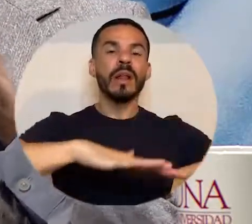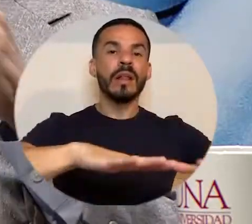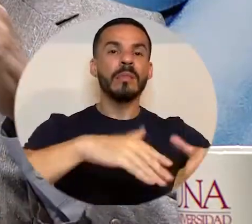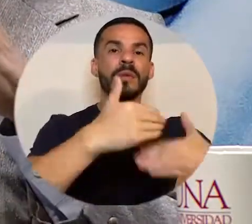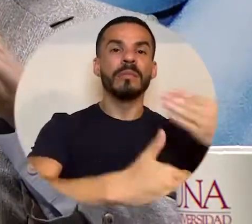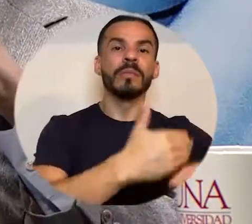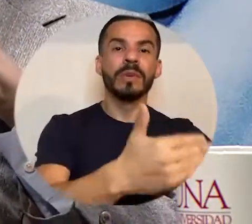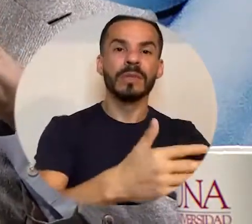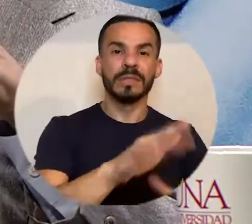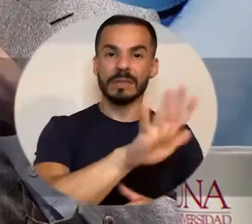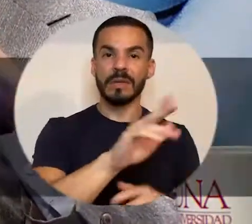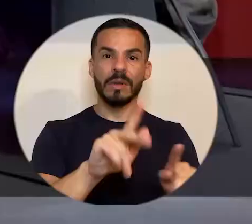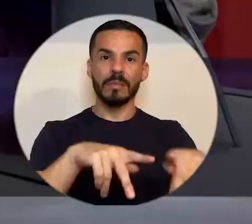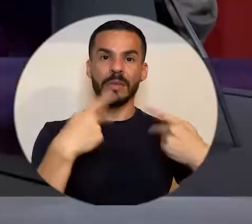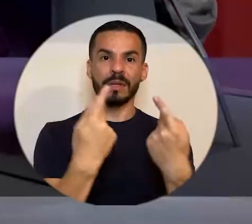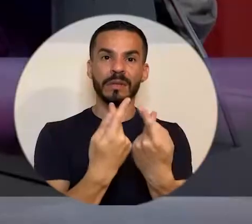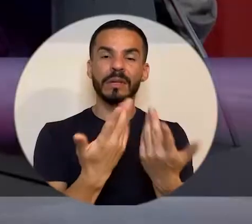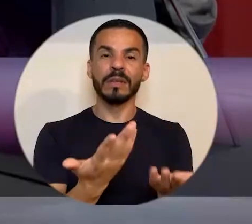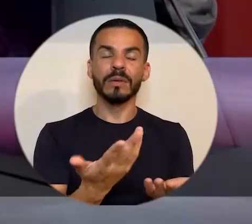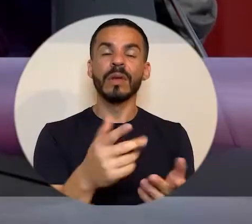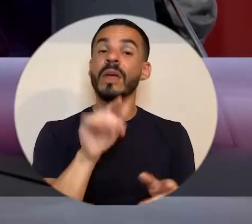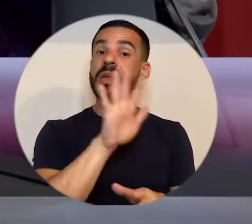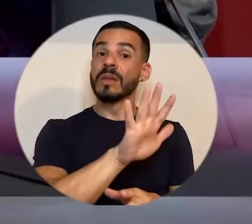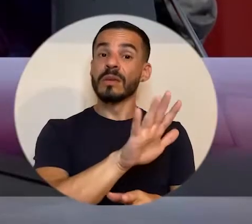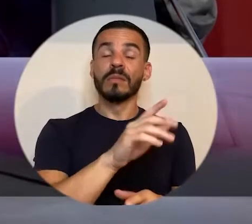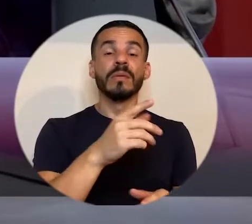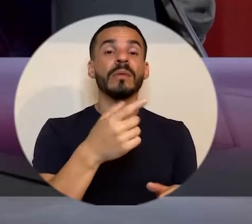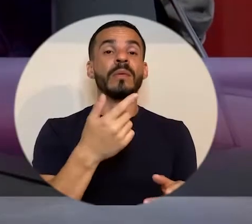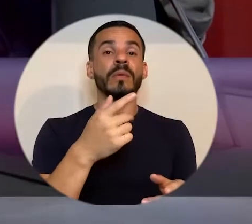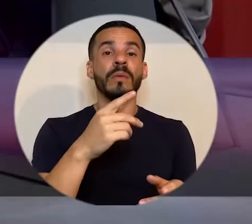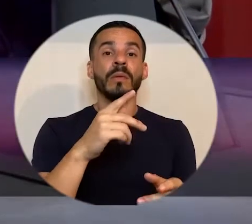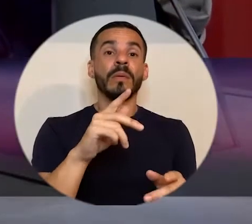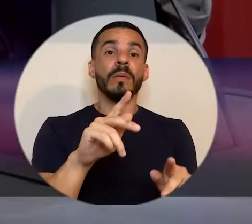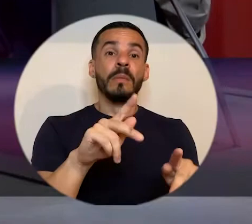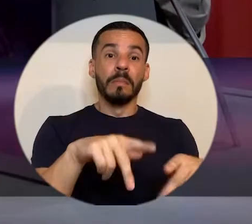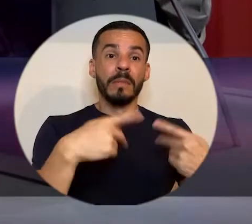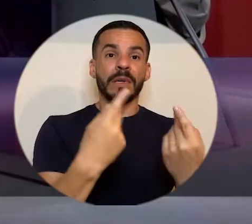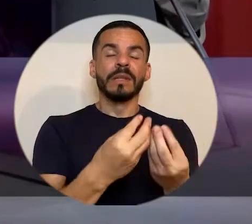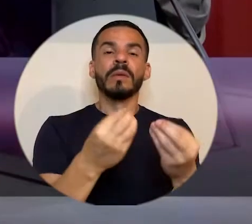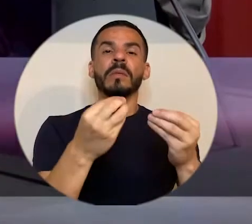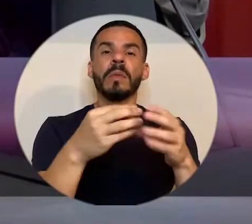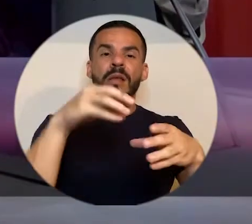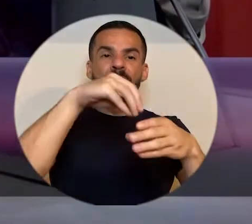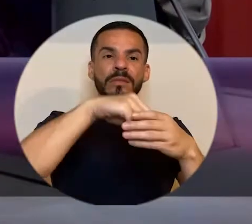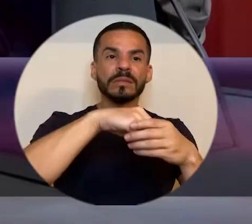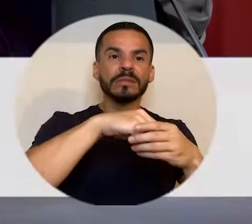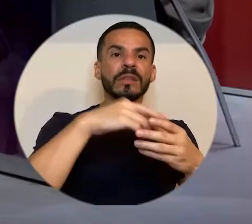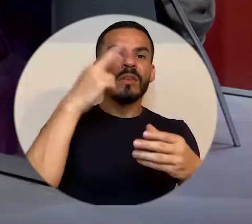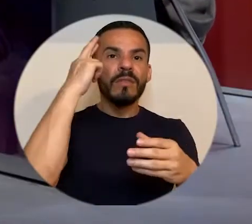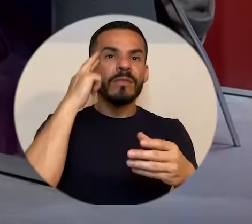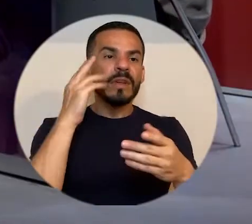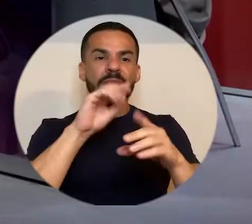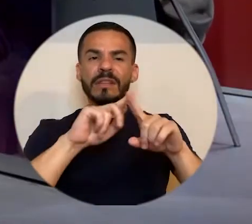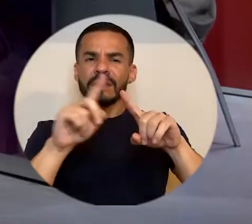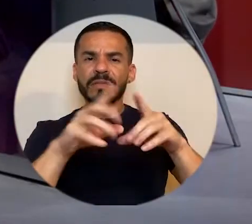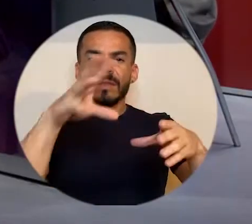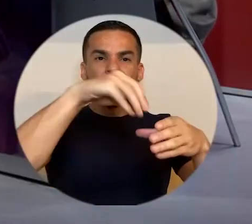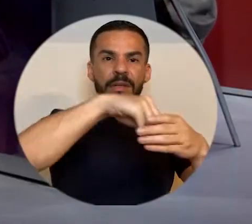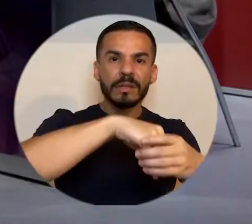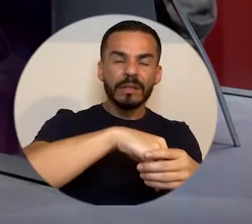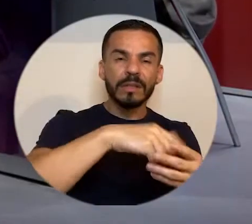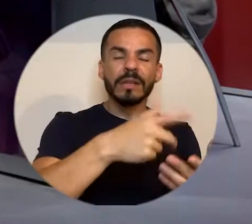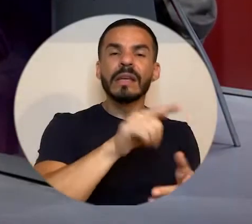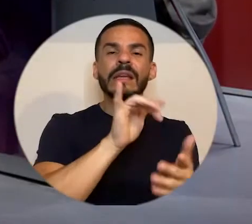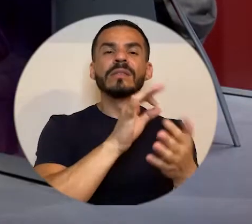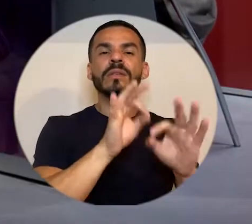ala progresista de su partido. Y que cada vez su partido es mucho más multiétnico. Eso es muy